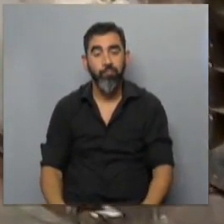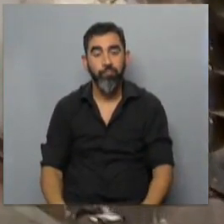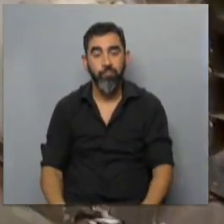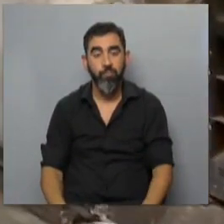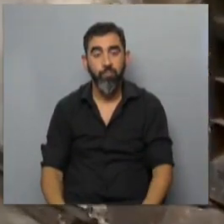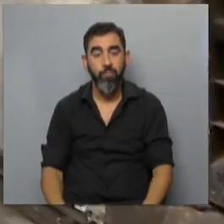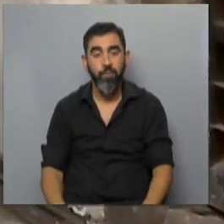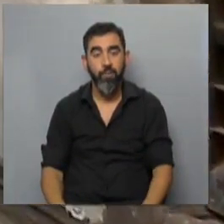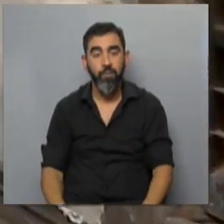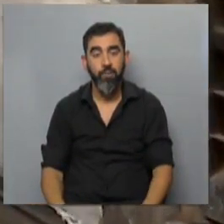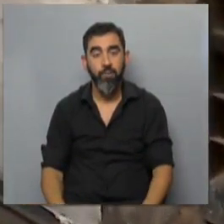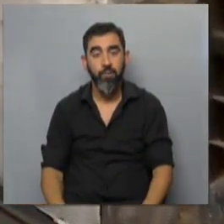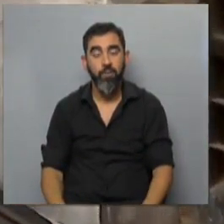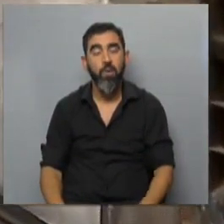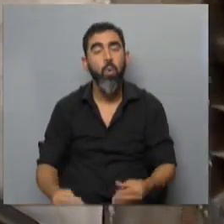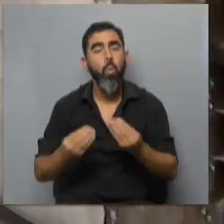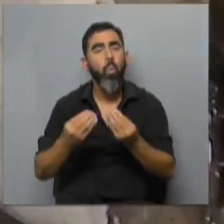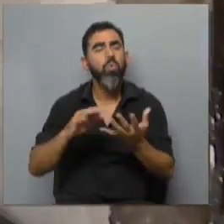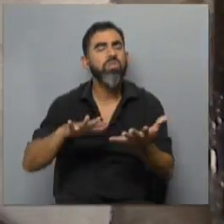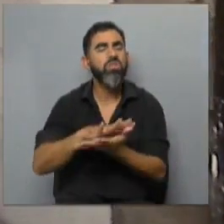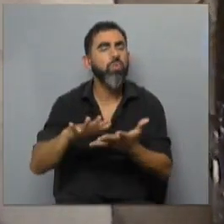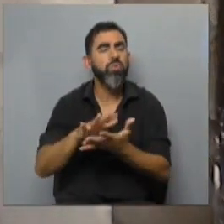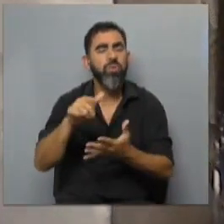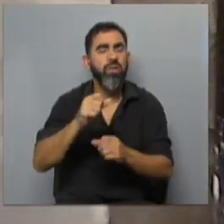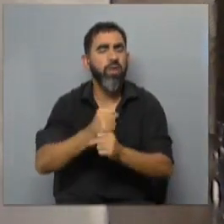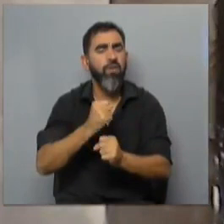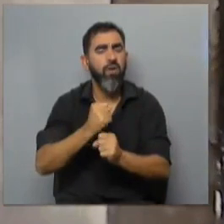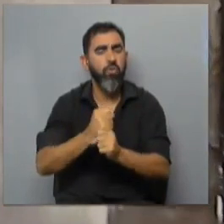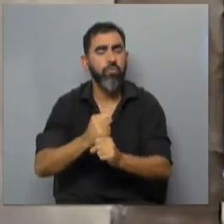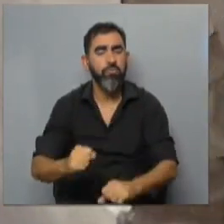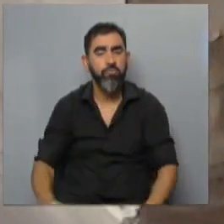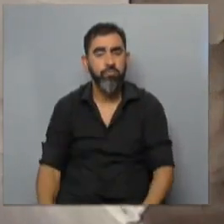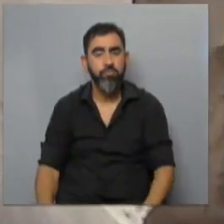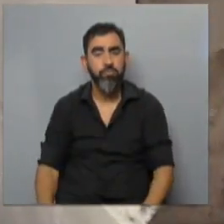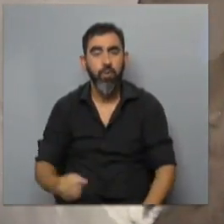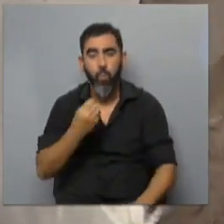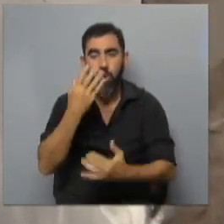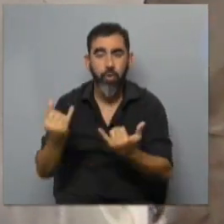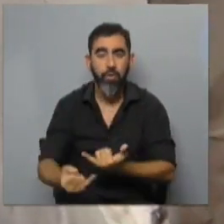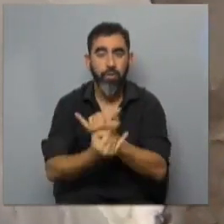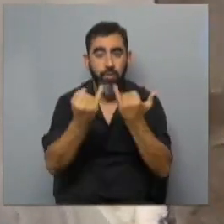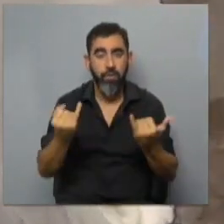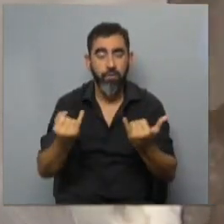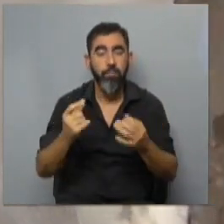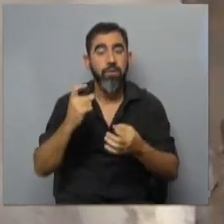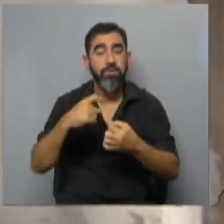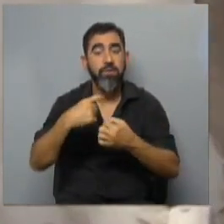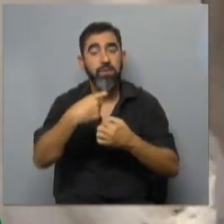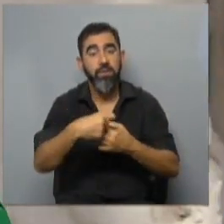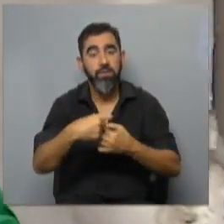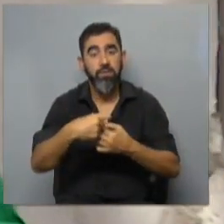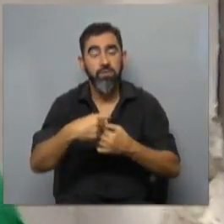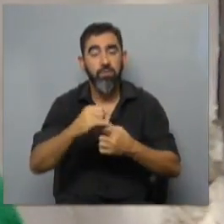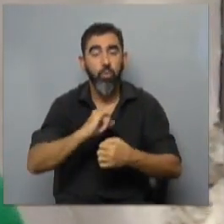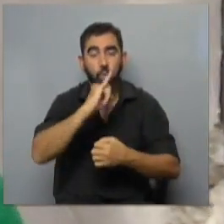md noticias y consultarlo sobre cuál fue la situación que se generó con este trabajador buenos días sí en realidad para el sindicato revelar esta